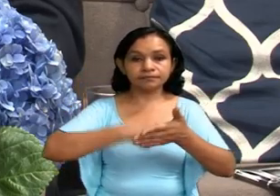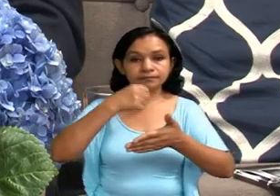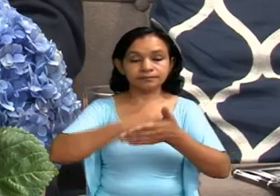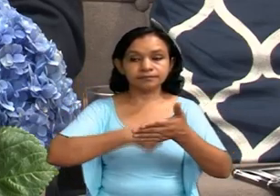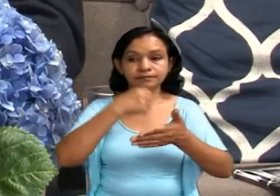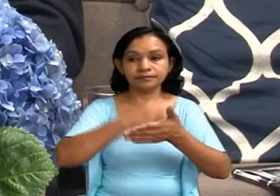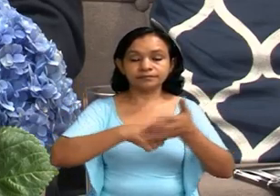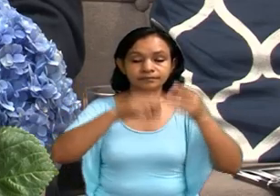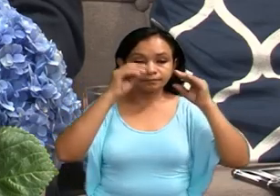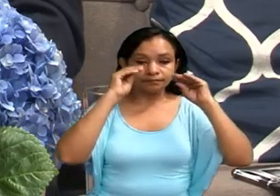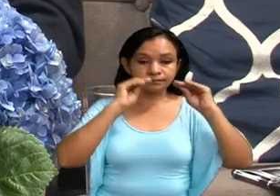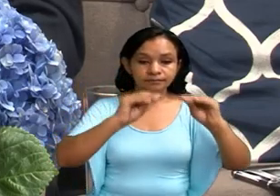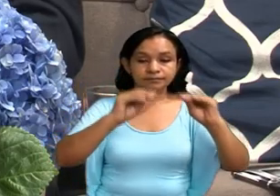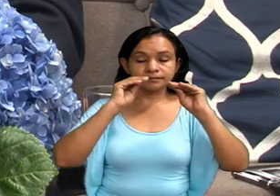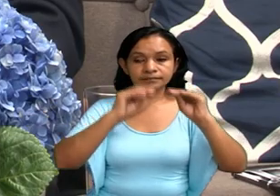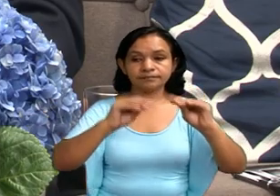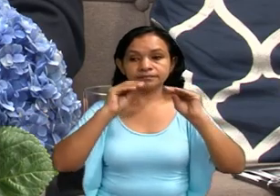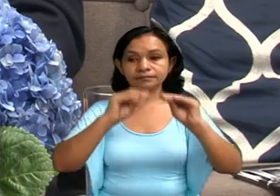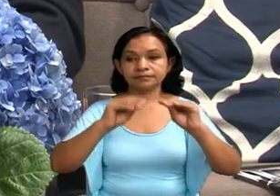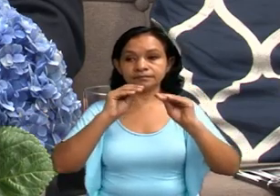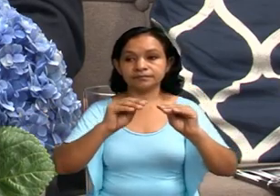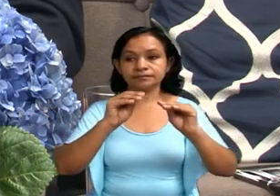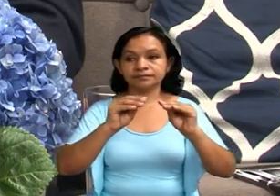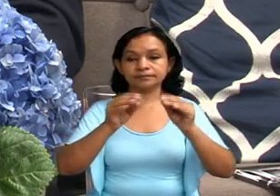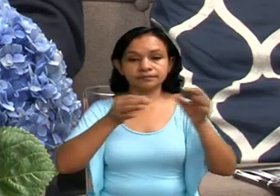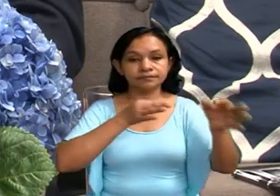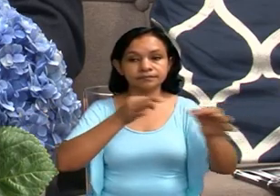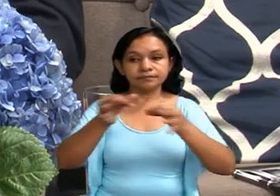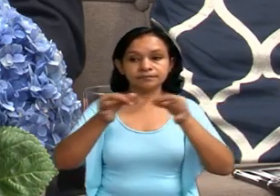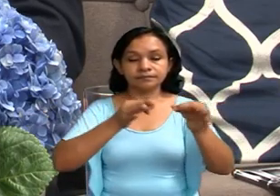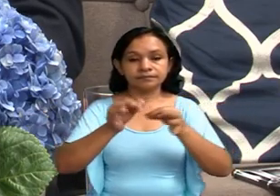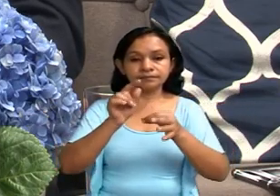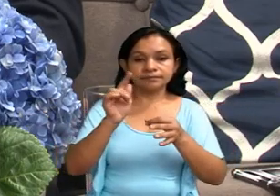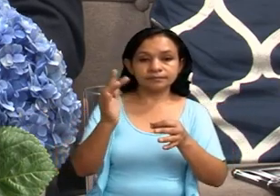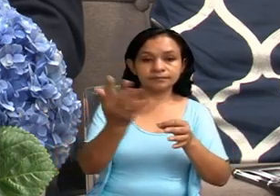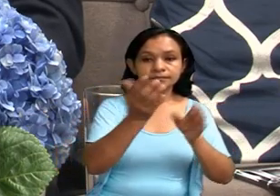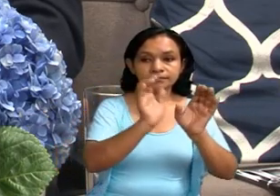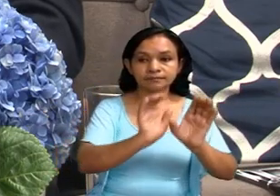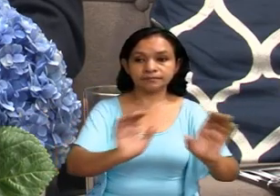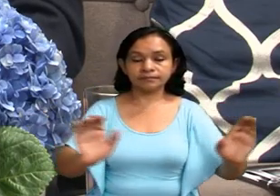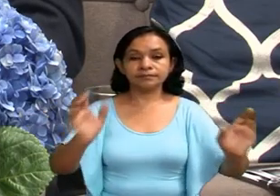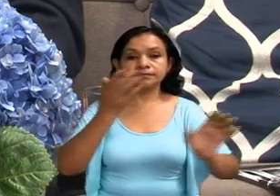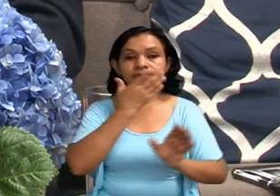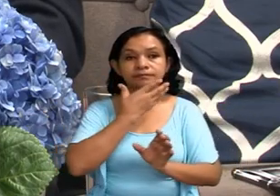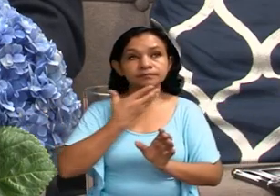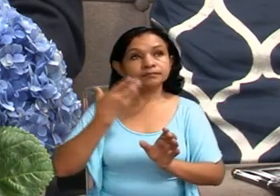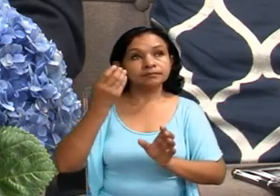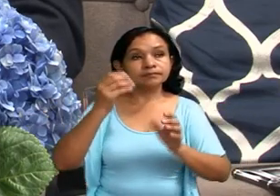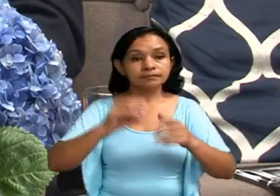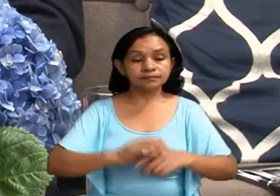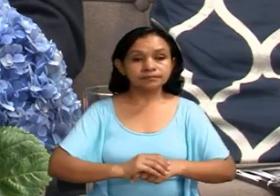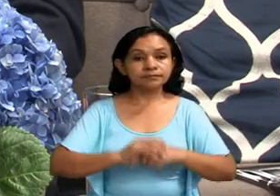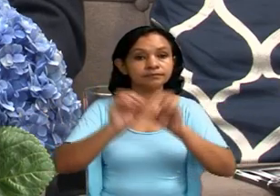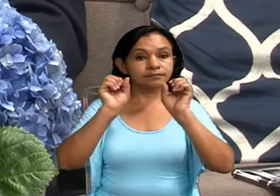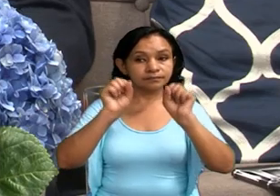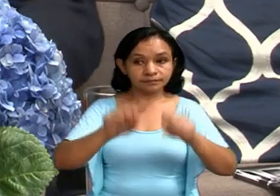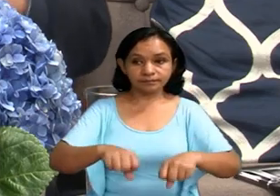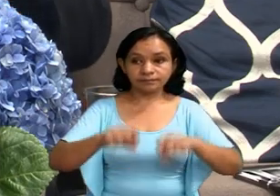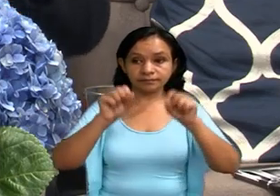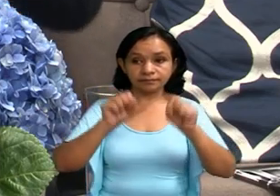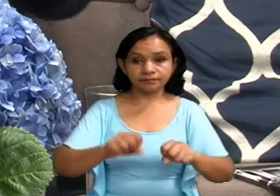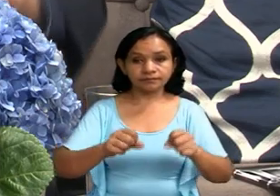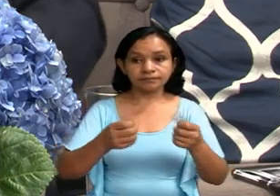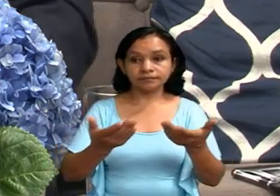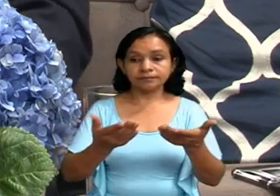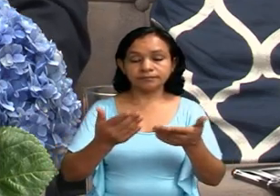la enseñanza, fortalecer y darle las herramientas a los niños, a los jóvenes, para que podamos